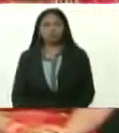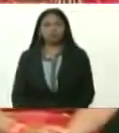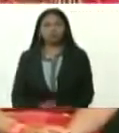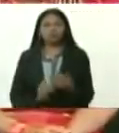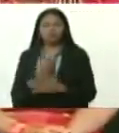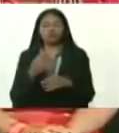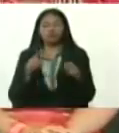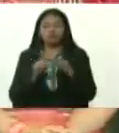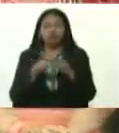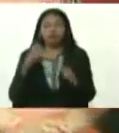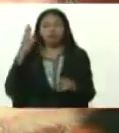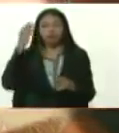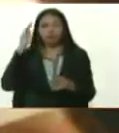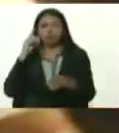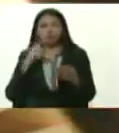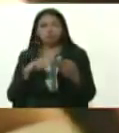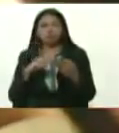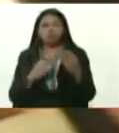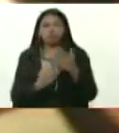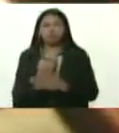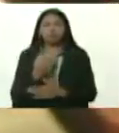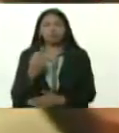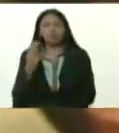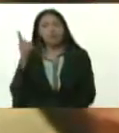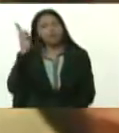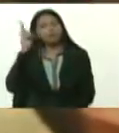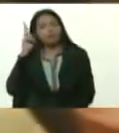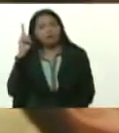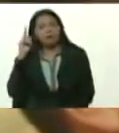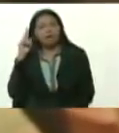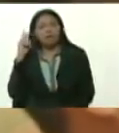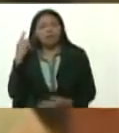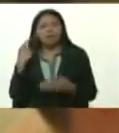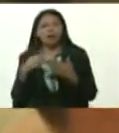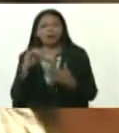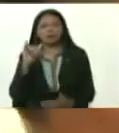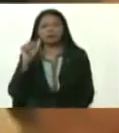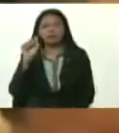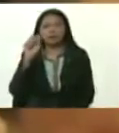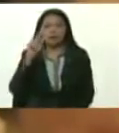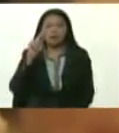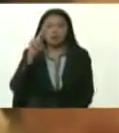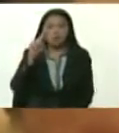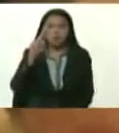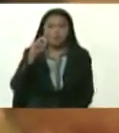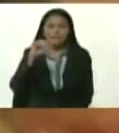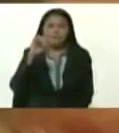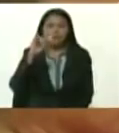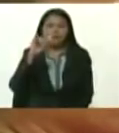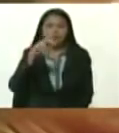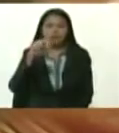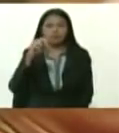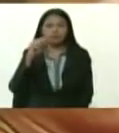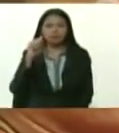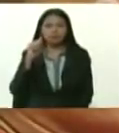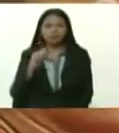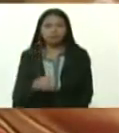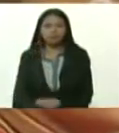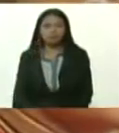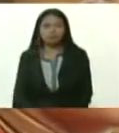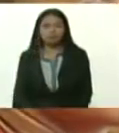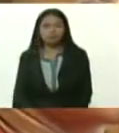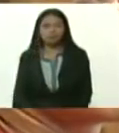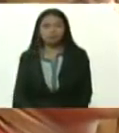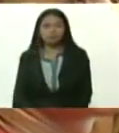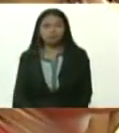Jumeliguaysi, Fundación Indígena Yarumicha, Fundación Maraguaca, Fundación Ñengatut,